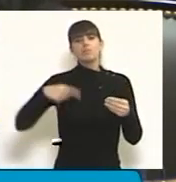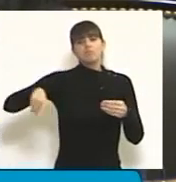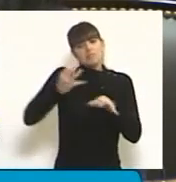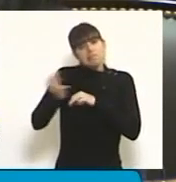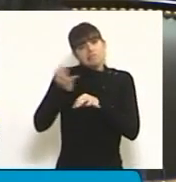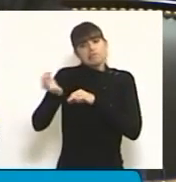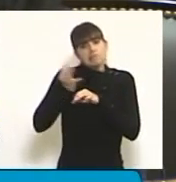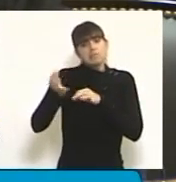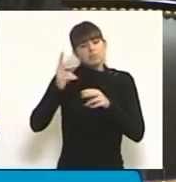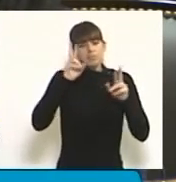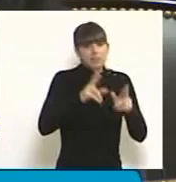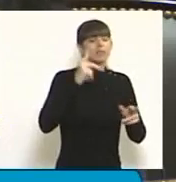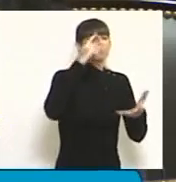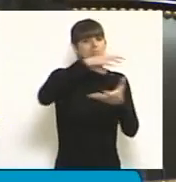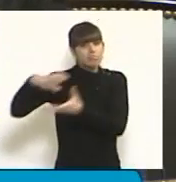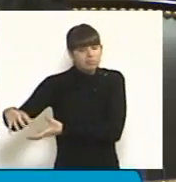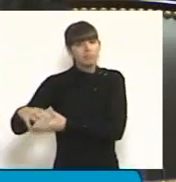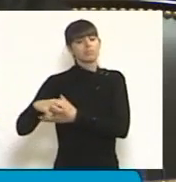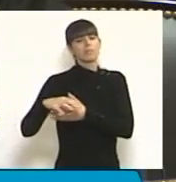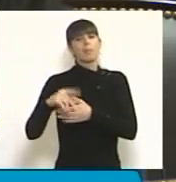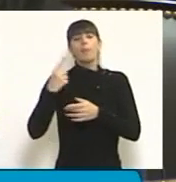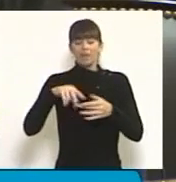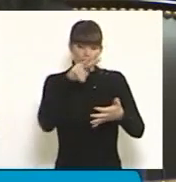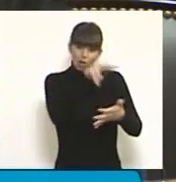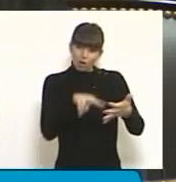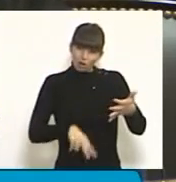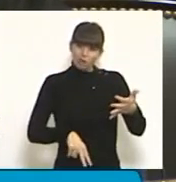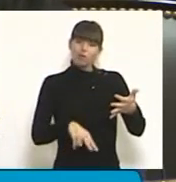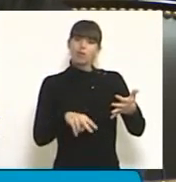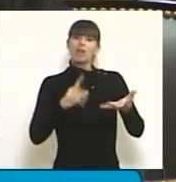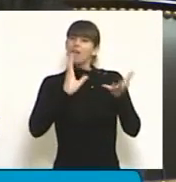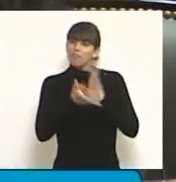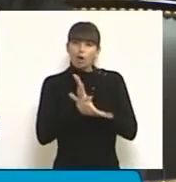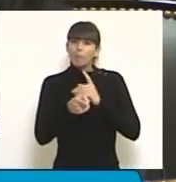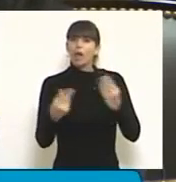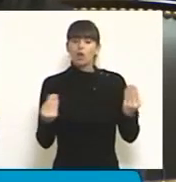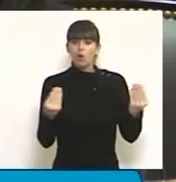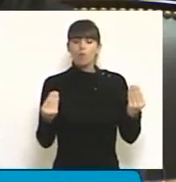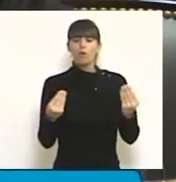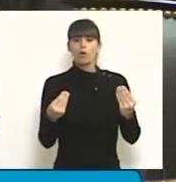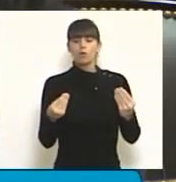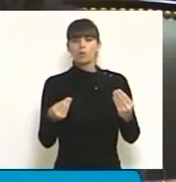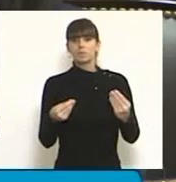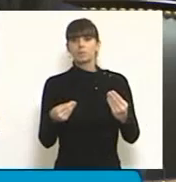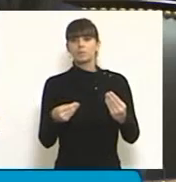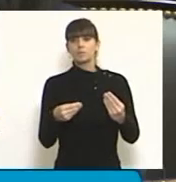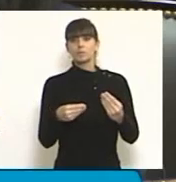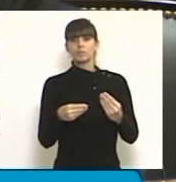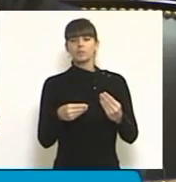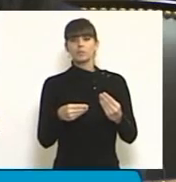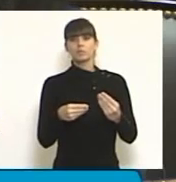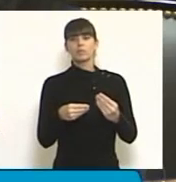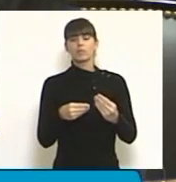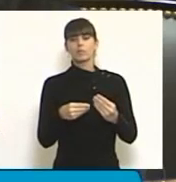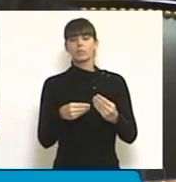estructuras existentes. Pero si seguimos leyendo, en la implementación se está creando